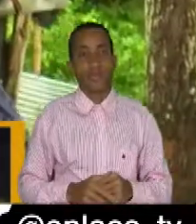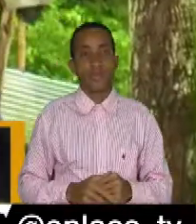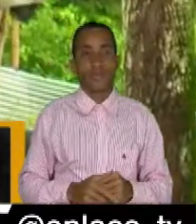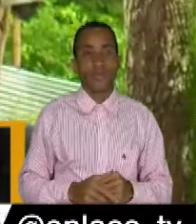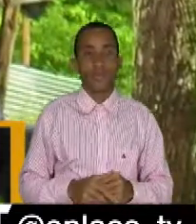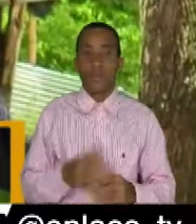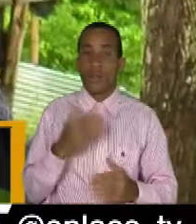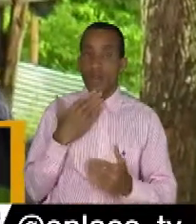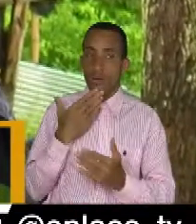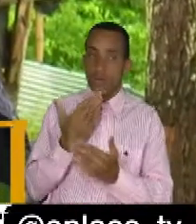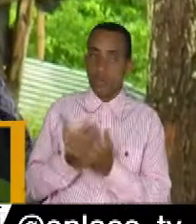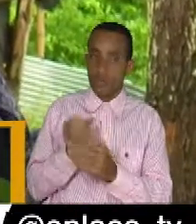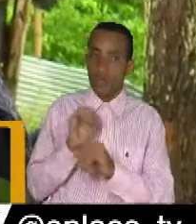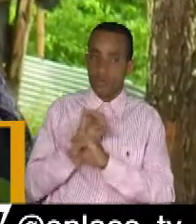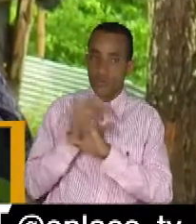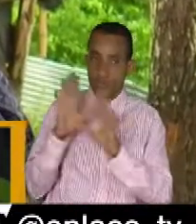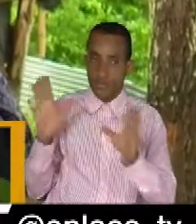días.